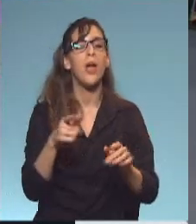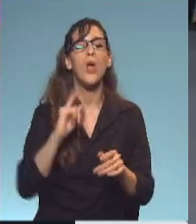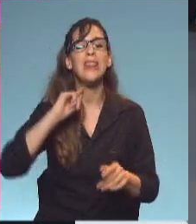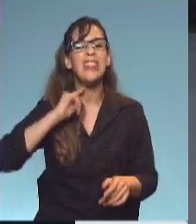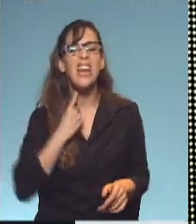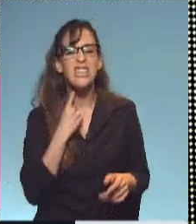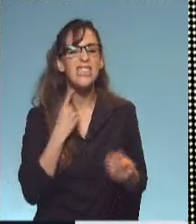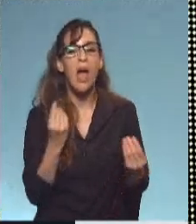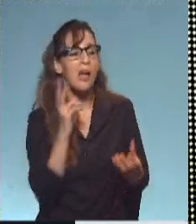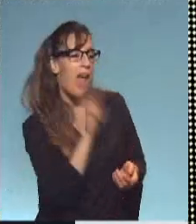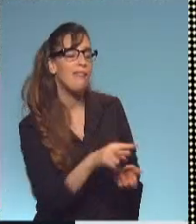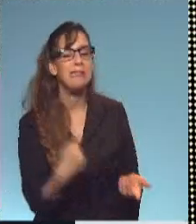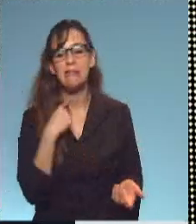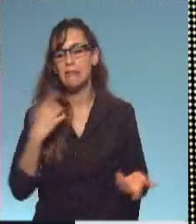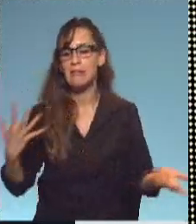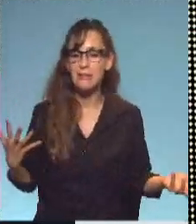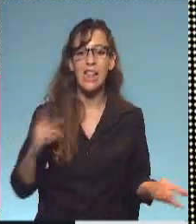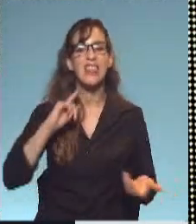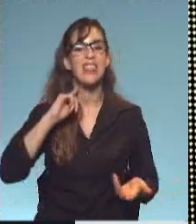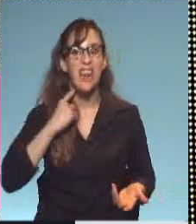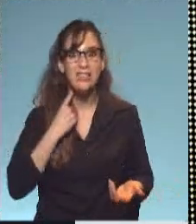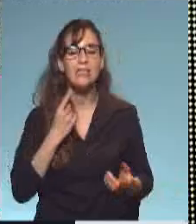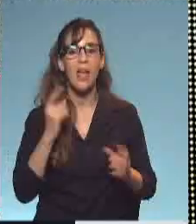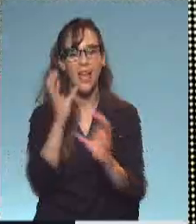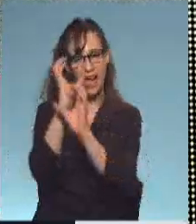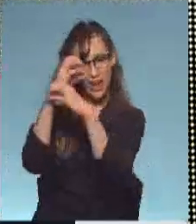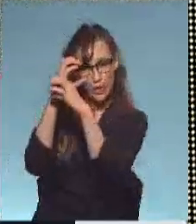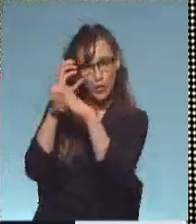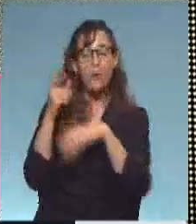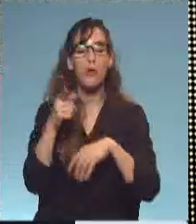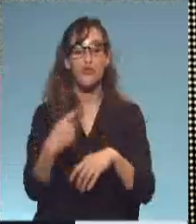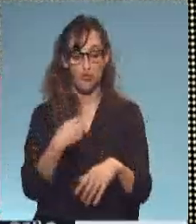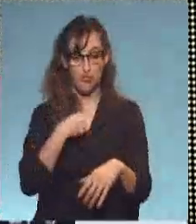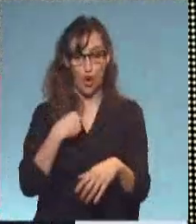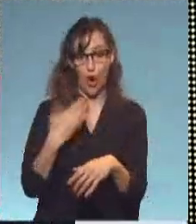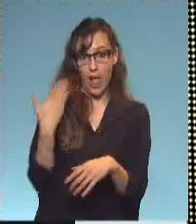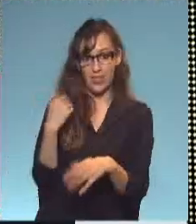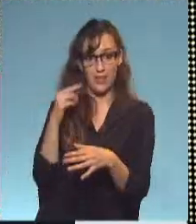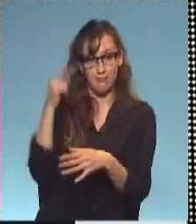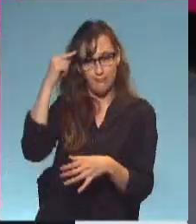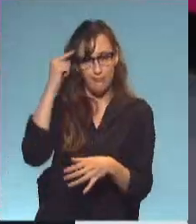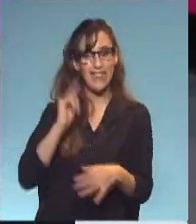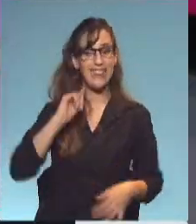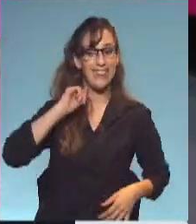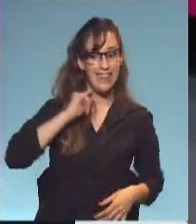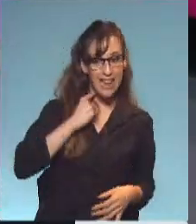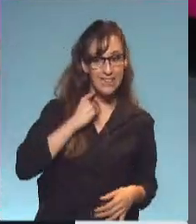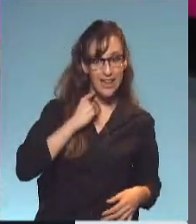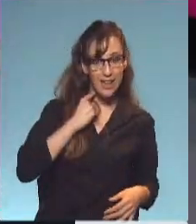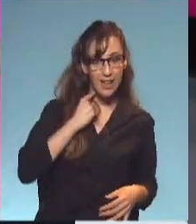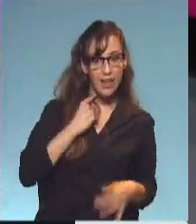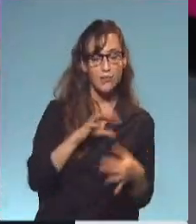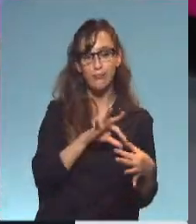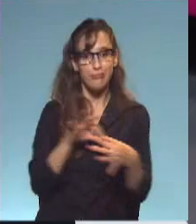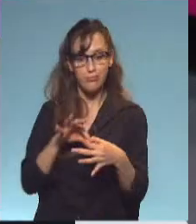Ay, la acabo de mirar. Sí, porque era caleidoscopio. Mi 13 es ajedrez. Sí. Y yo me imaginé que estaba jugando al ajedrez y agarré una